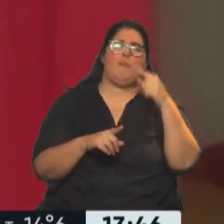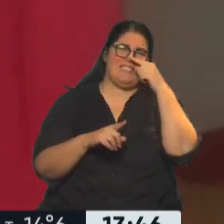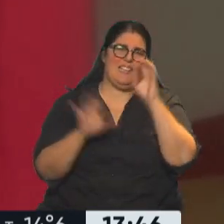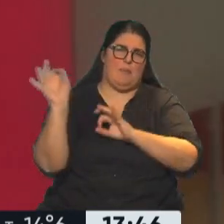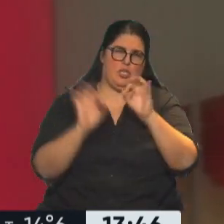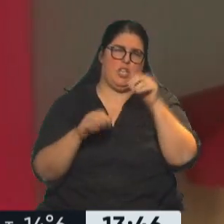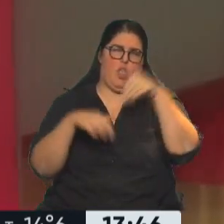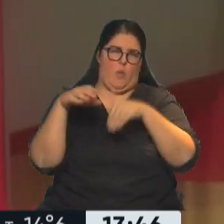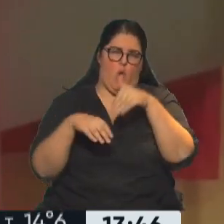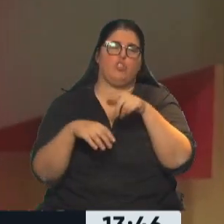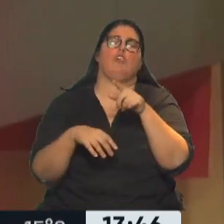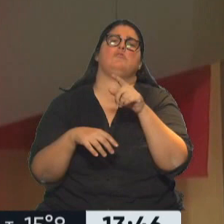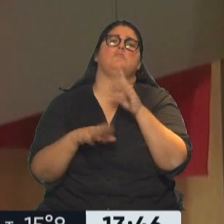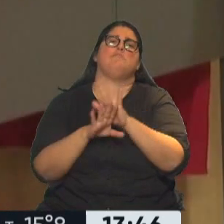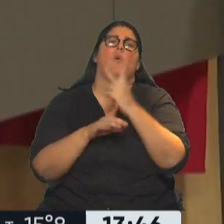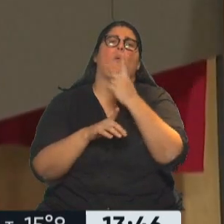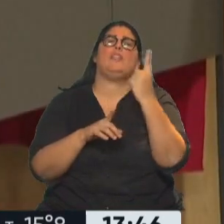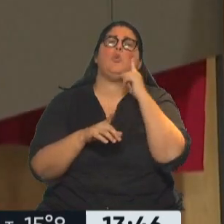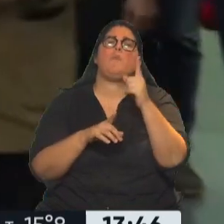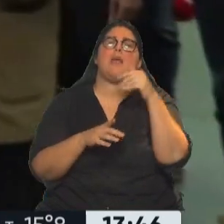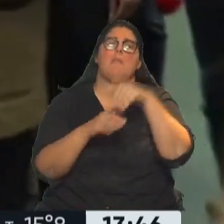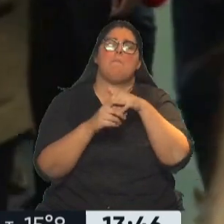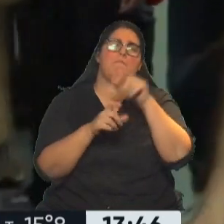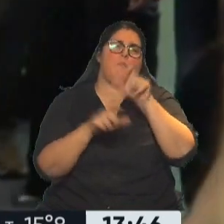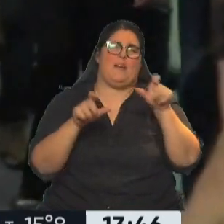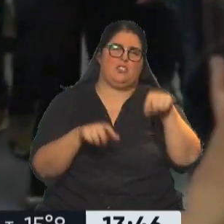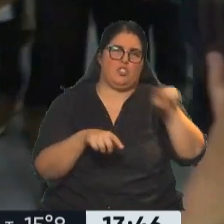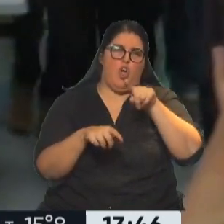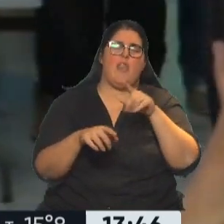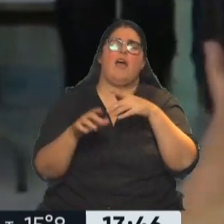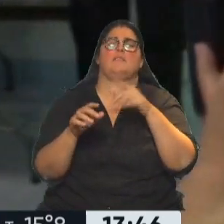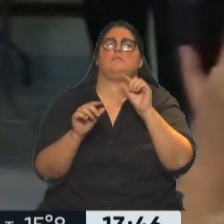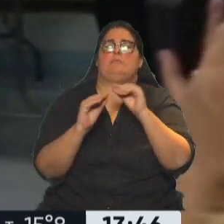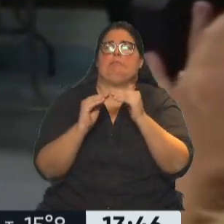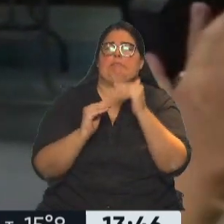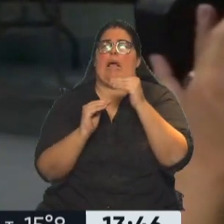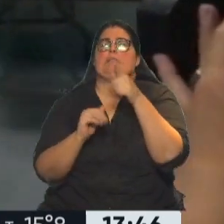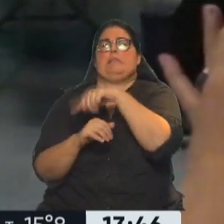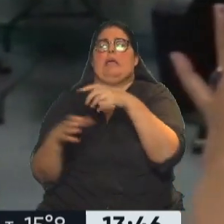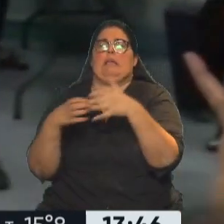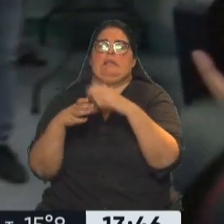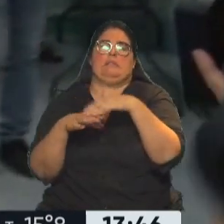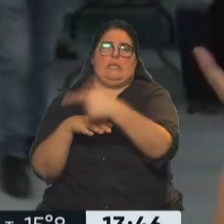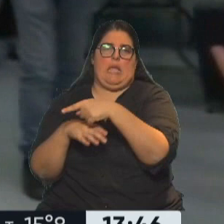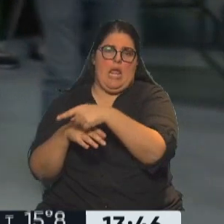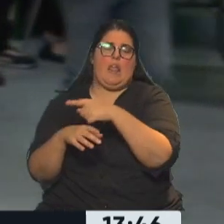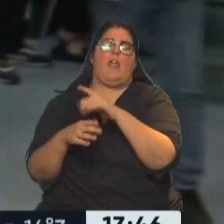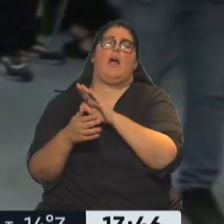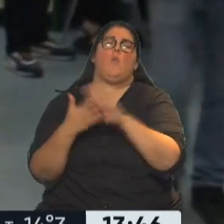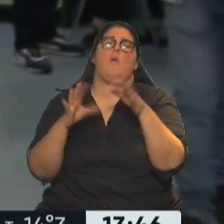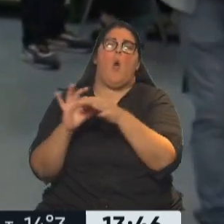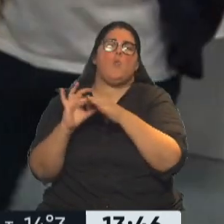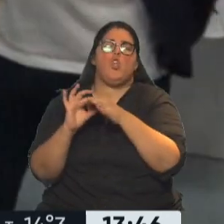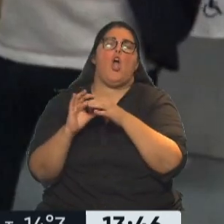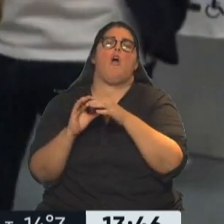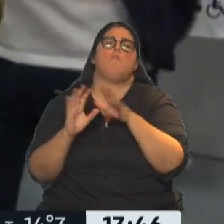de los votos, apenas 21.000 sufragios más que los alcanzados por la coalición de izquierda Nueva Unión Popular Ecológica y Social, encabezada